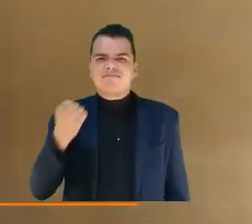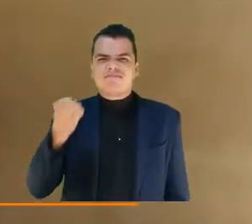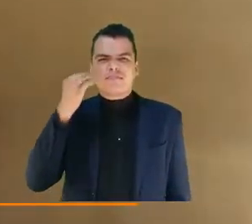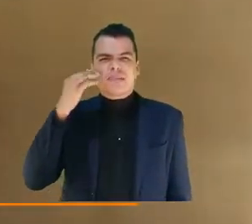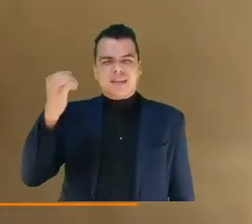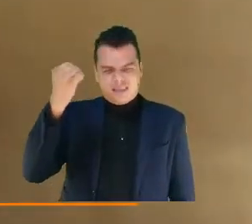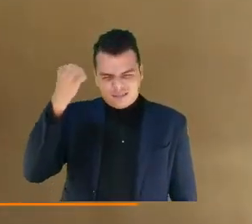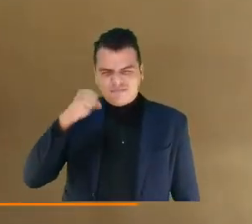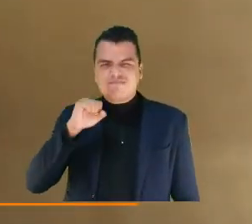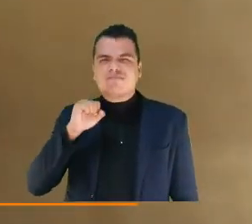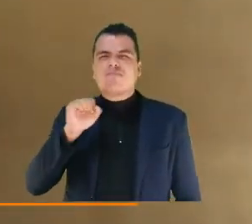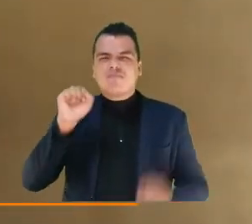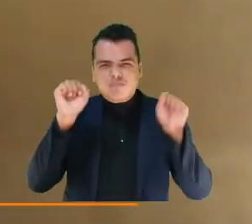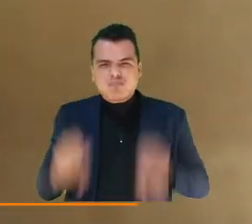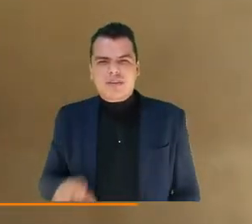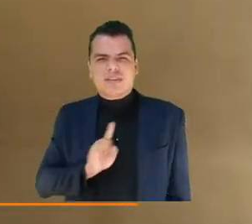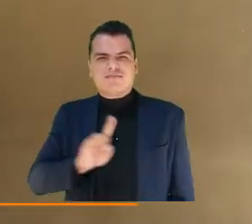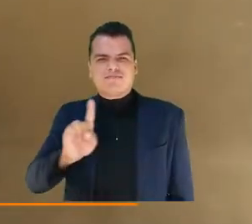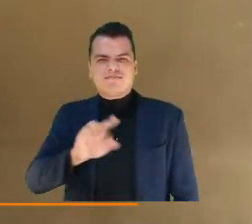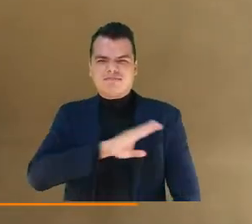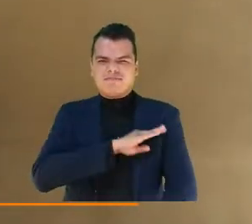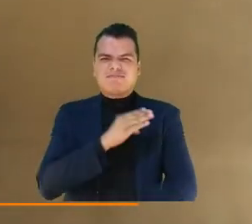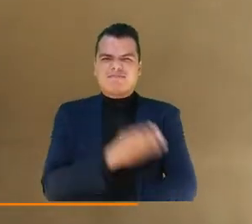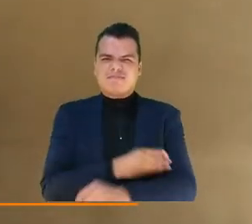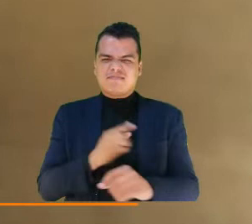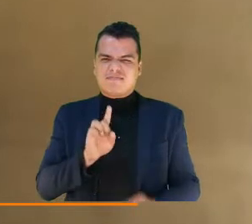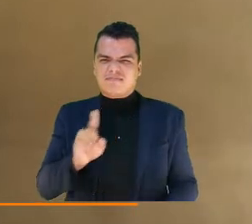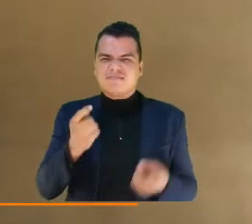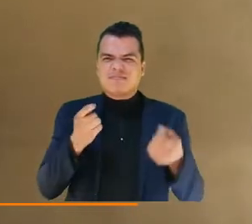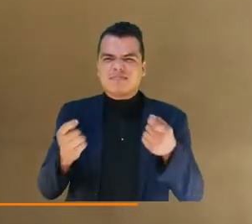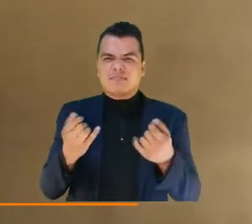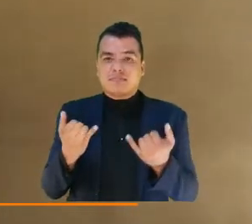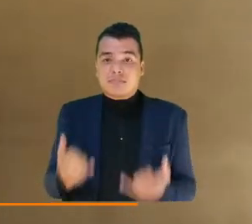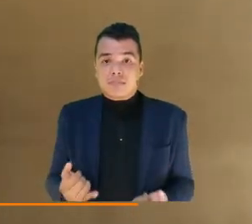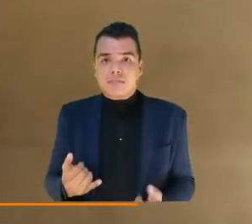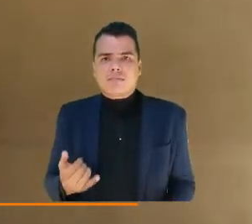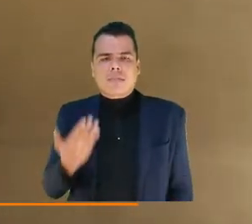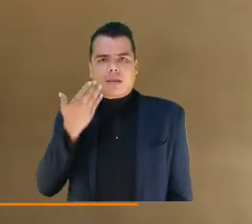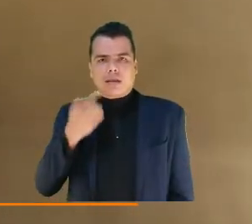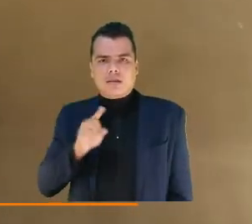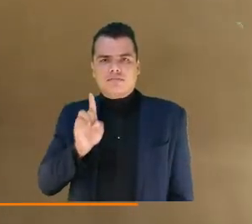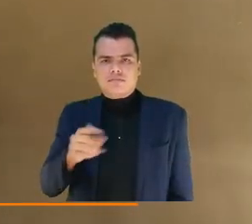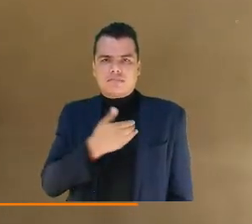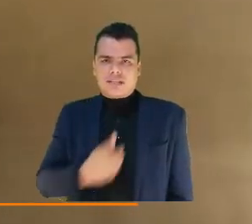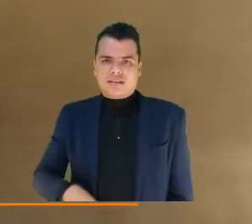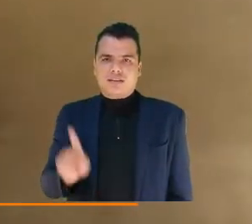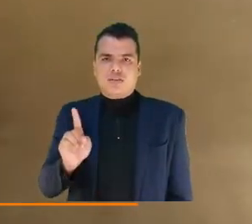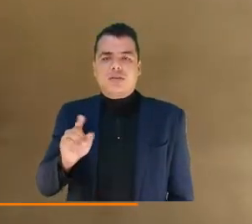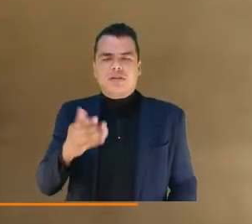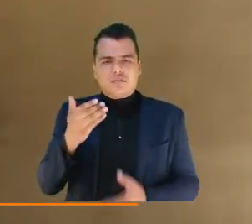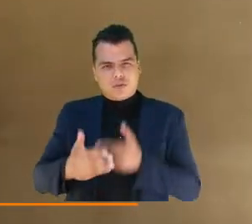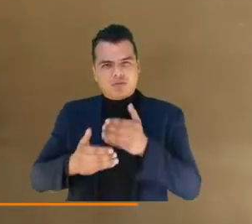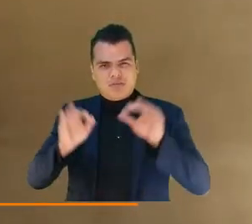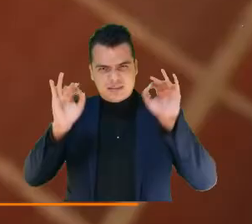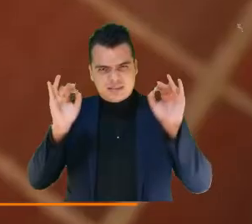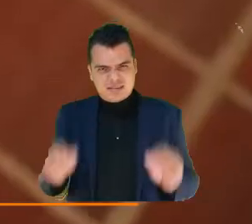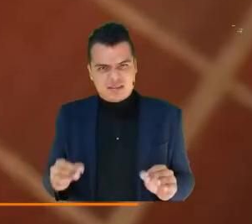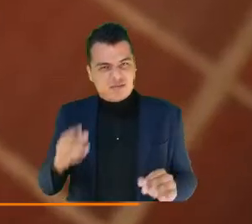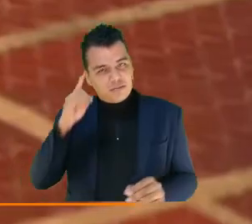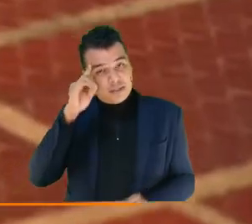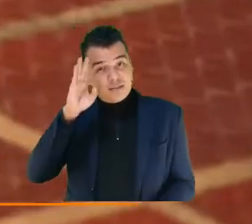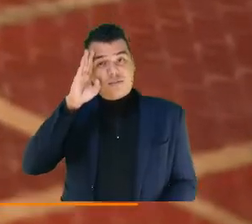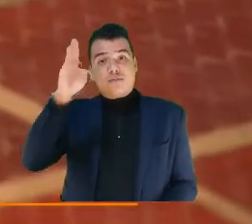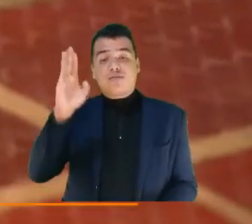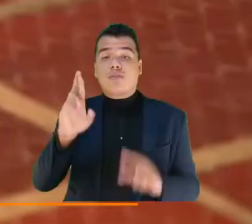al poder, vamos que sí podemos. Ahorita no vamos a llegar con una mujer a la presidencia, pero esto es parte del camino. Y espero que